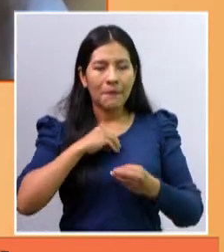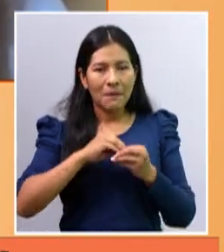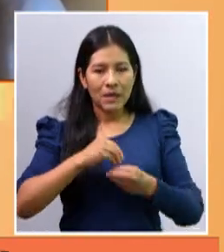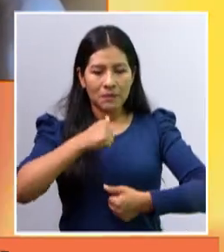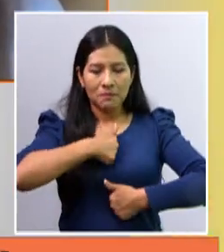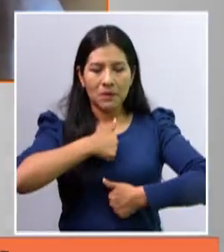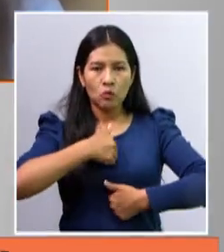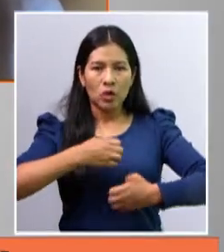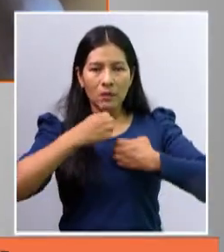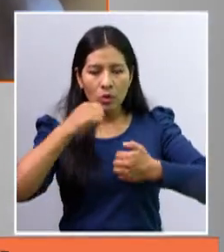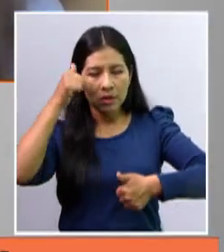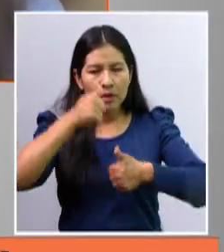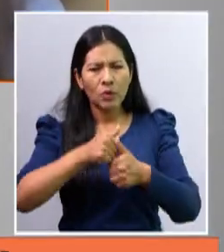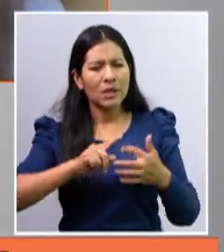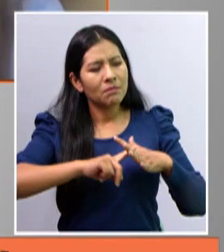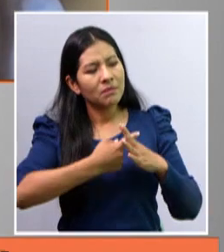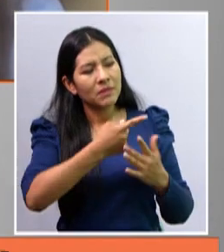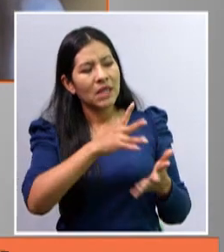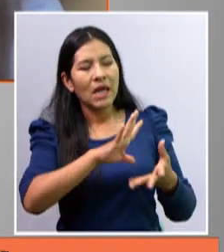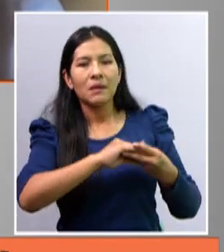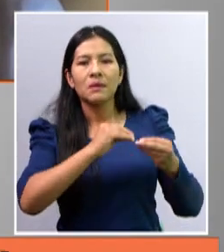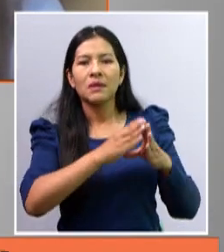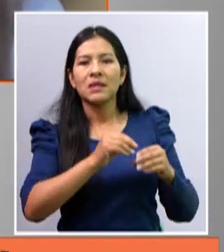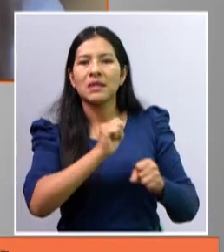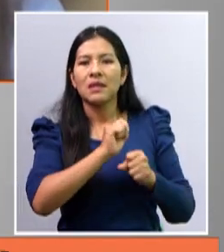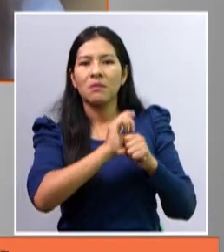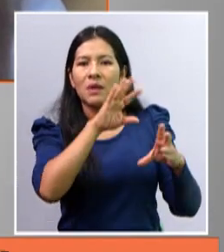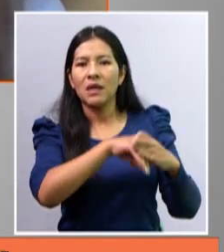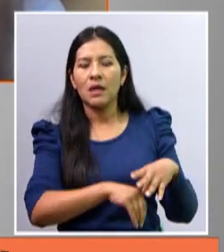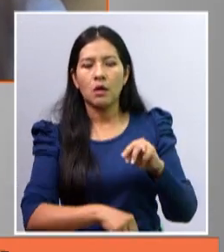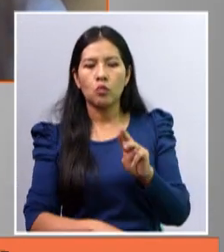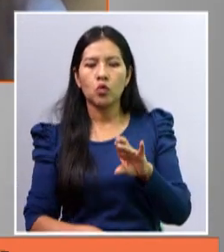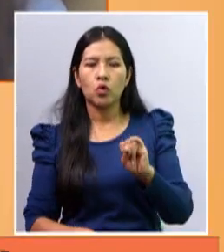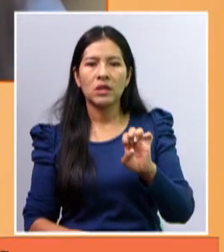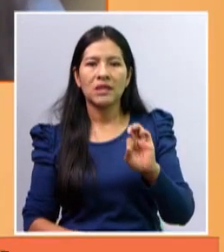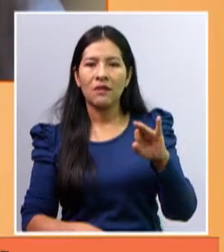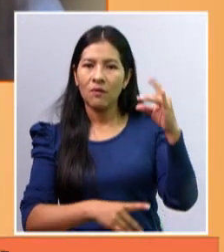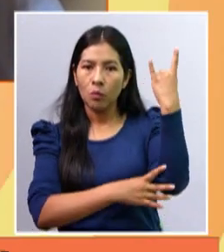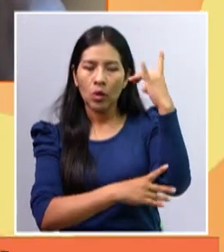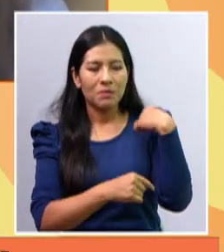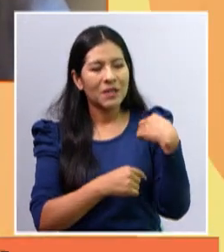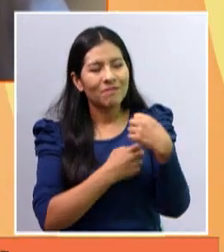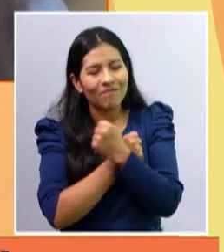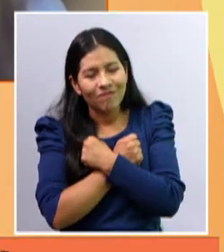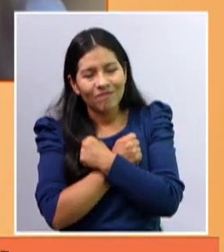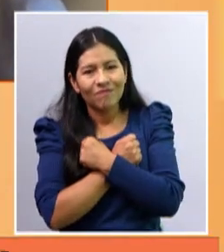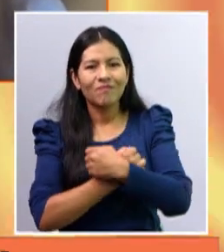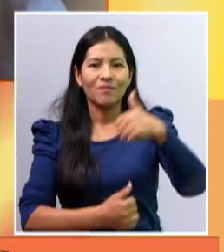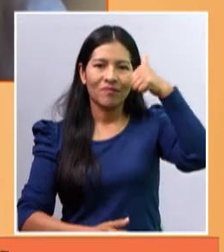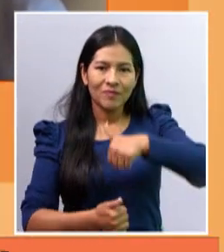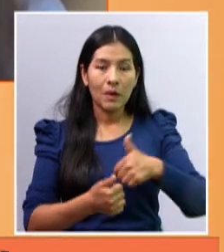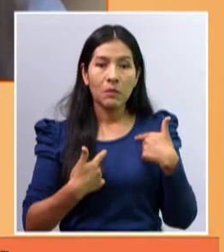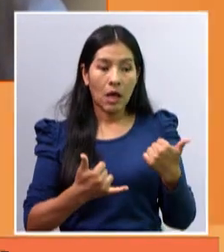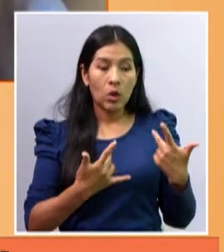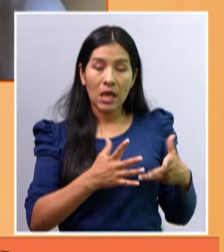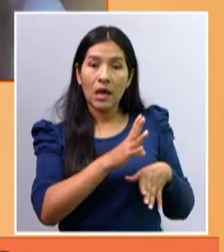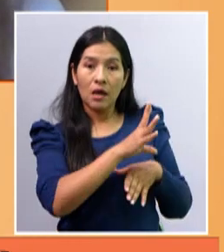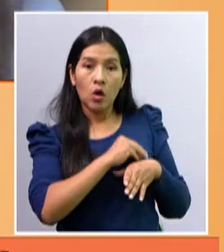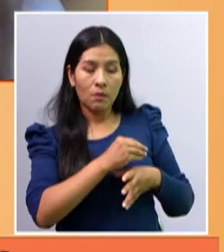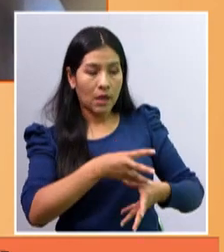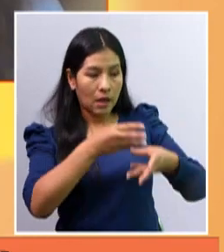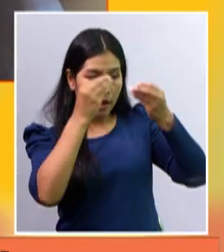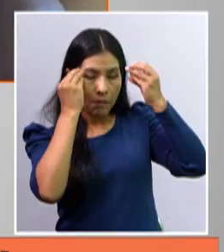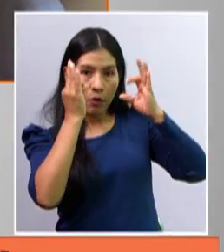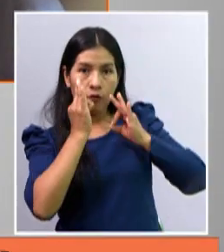trabajo que tuve en el Museo Nacional de etnografía y folclore en el Museo que quiero con todo mi corazón Y pues ahora trabajando en